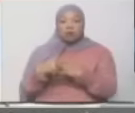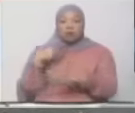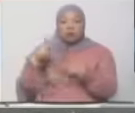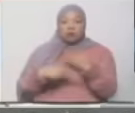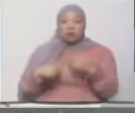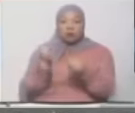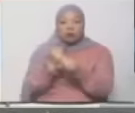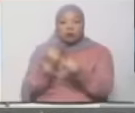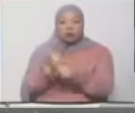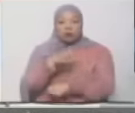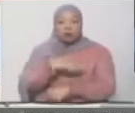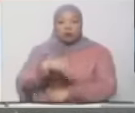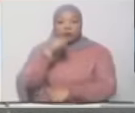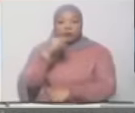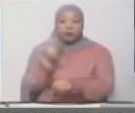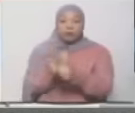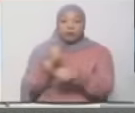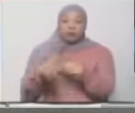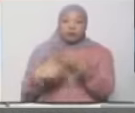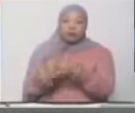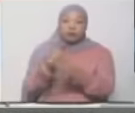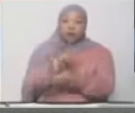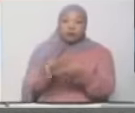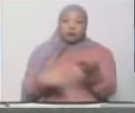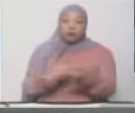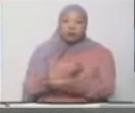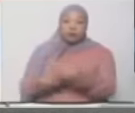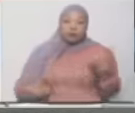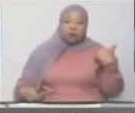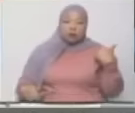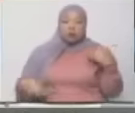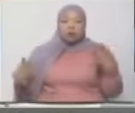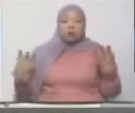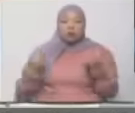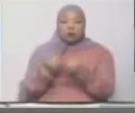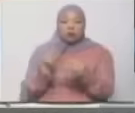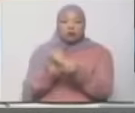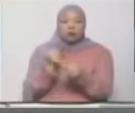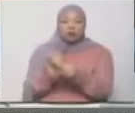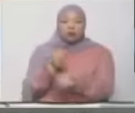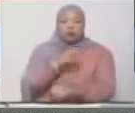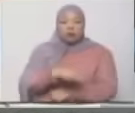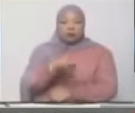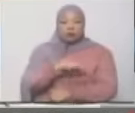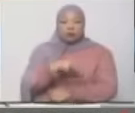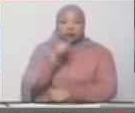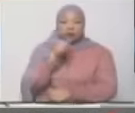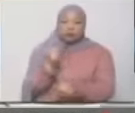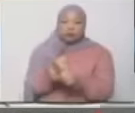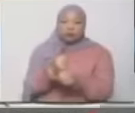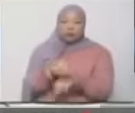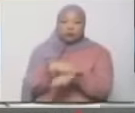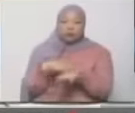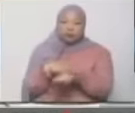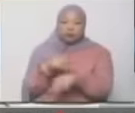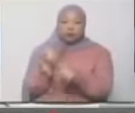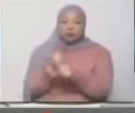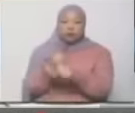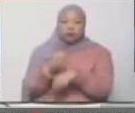Polo. El partido tiene una vicepresidencia de comuna que la lleva el compañero Jorge Arriaza, que además es secretario general del